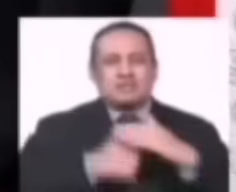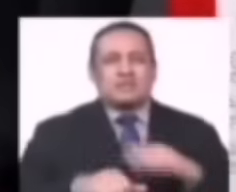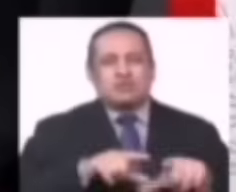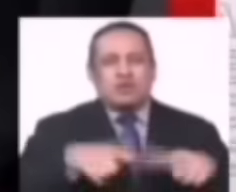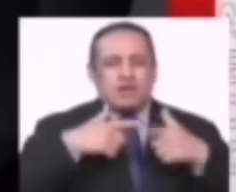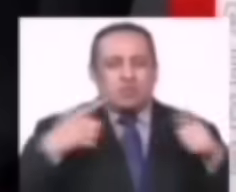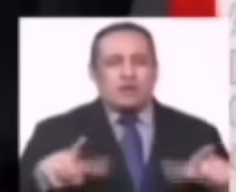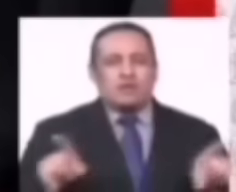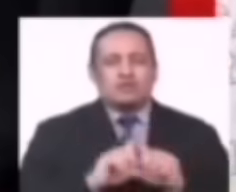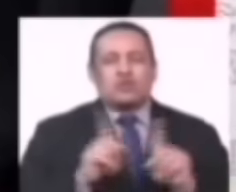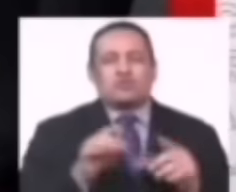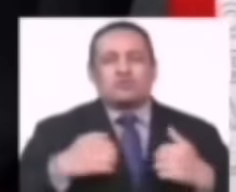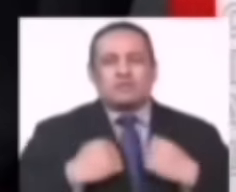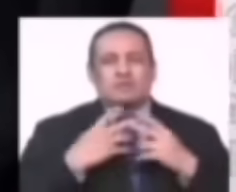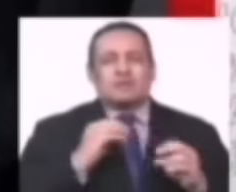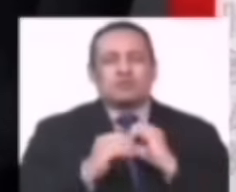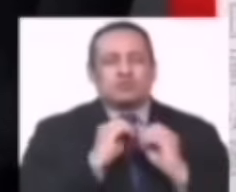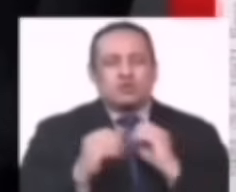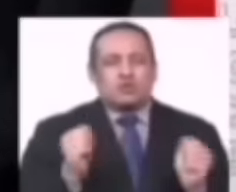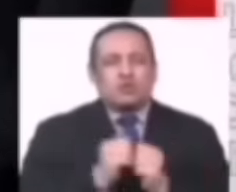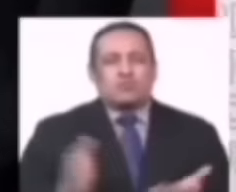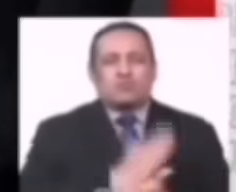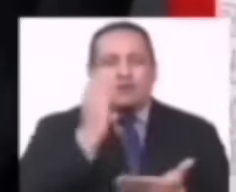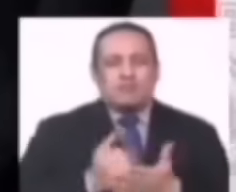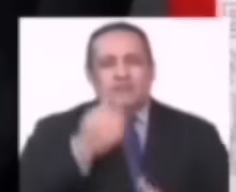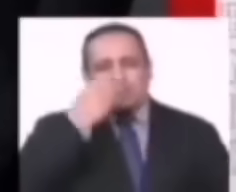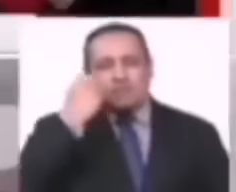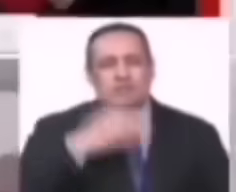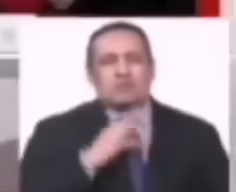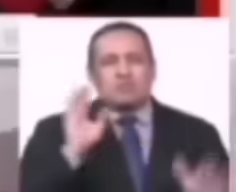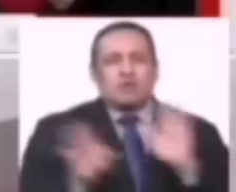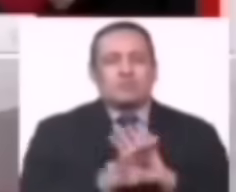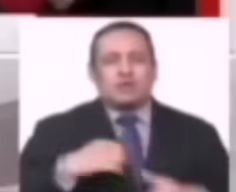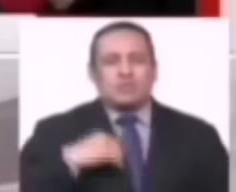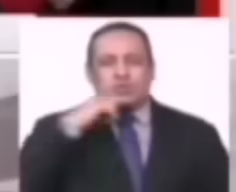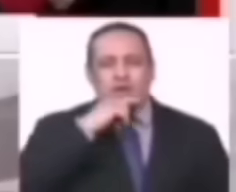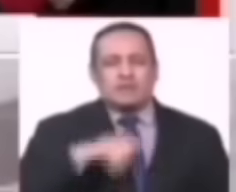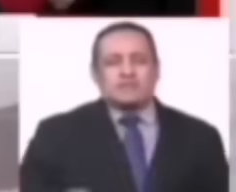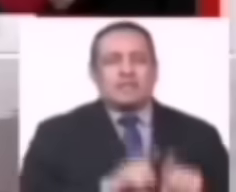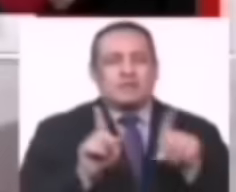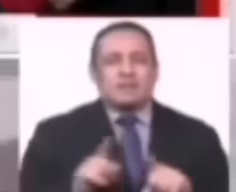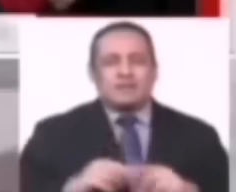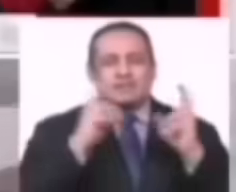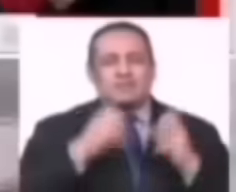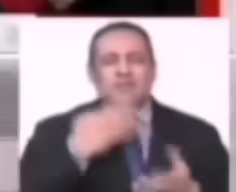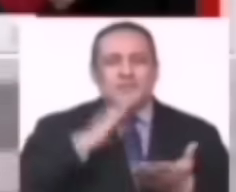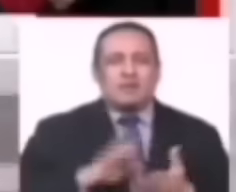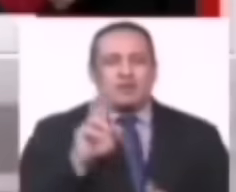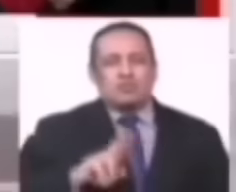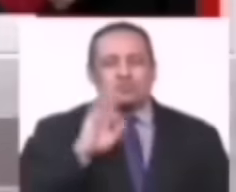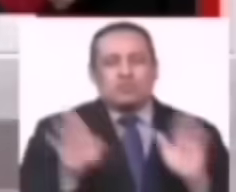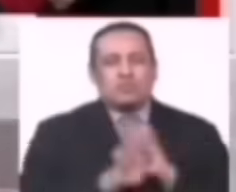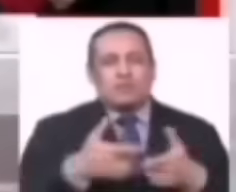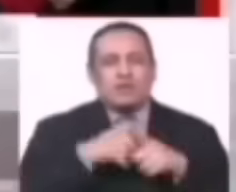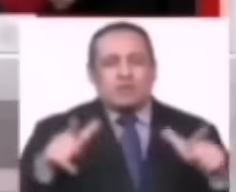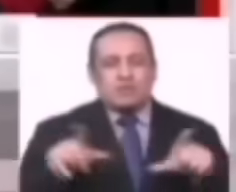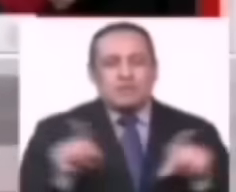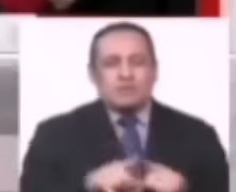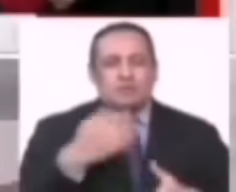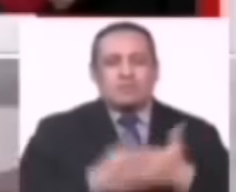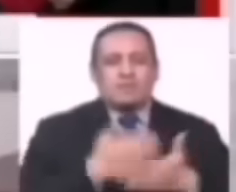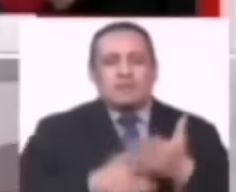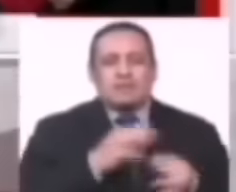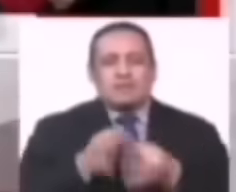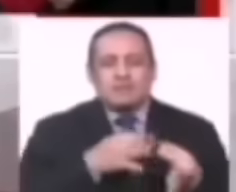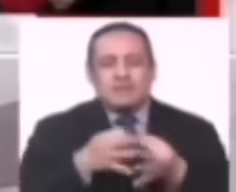que no va a resolver el problema de la discriminación de la mujer. El incorrecto uso del lenguaje inclusivo en los textos